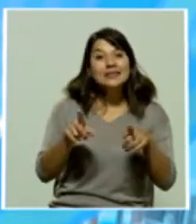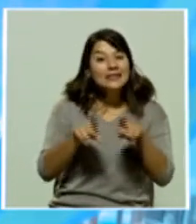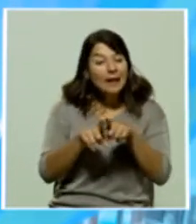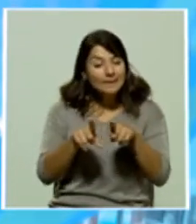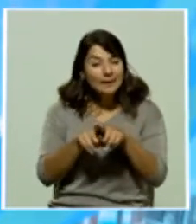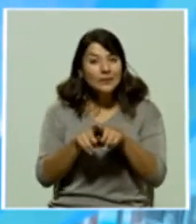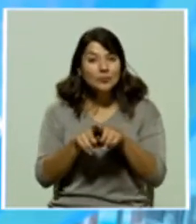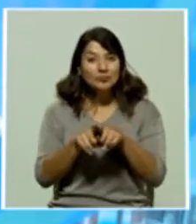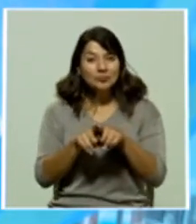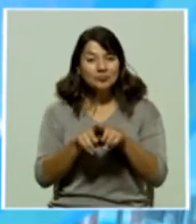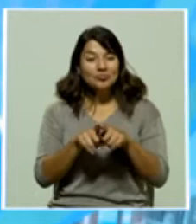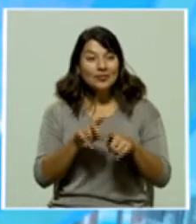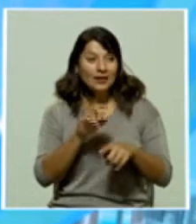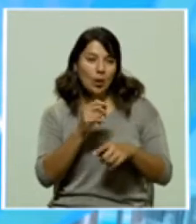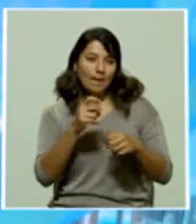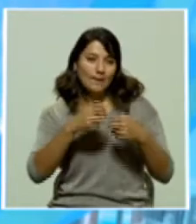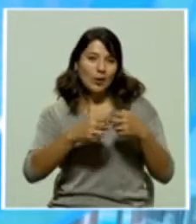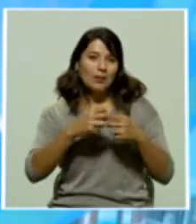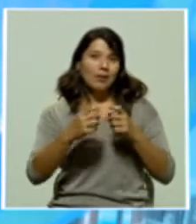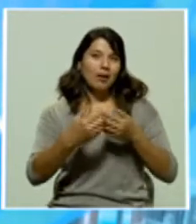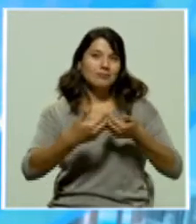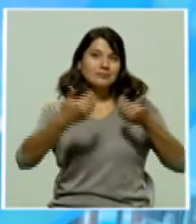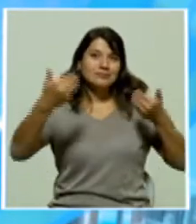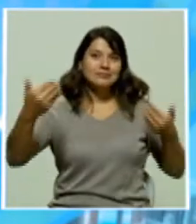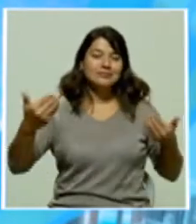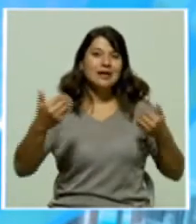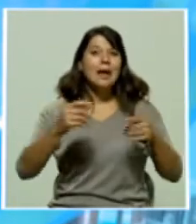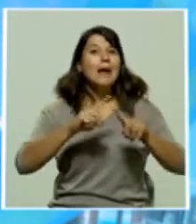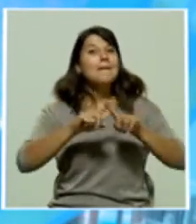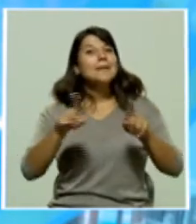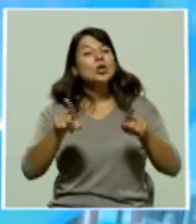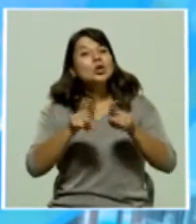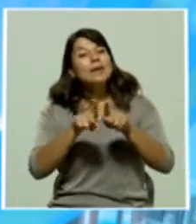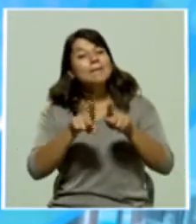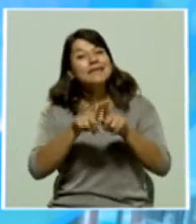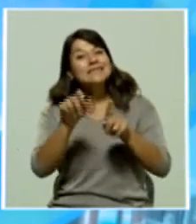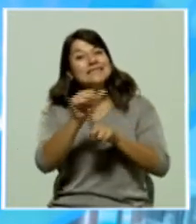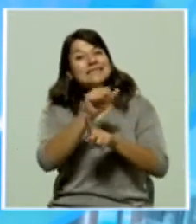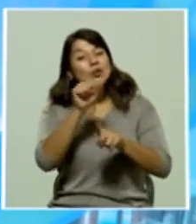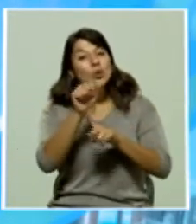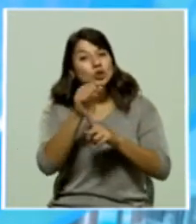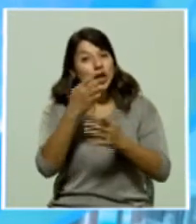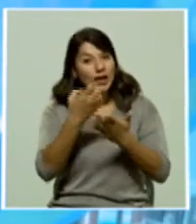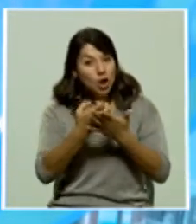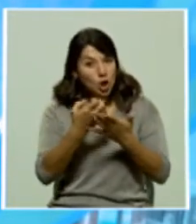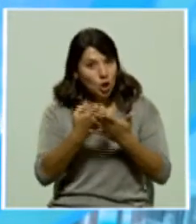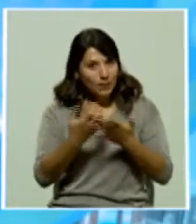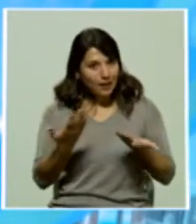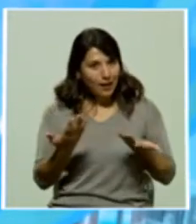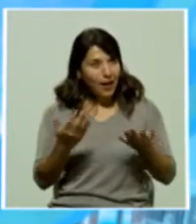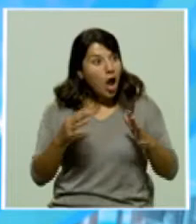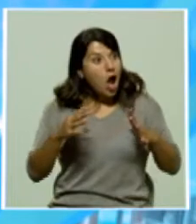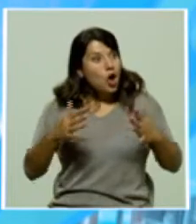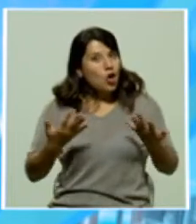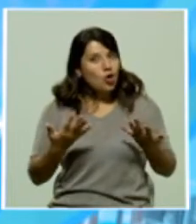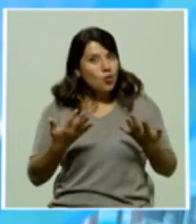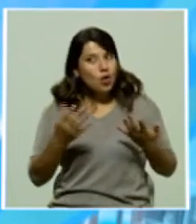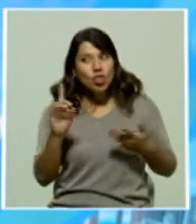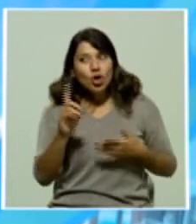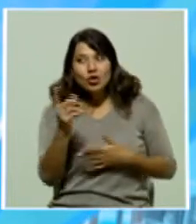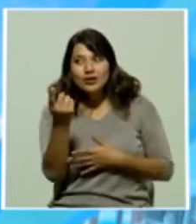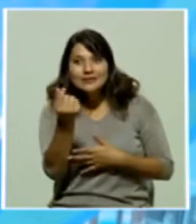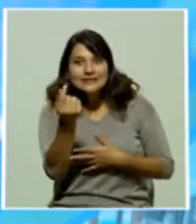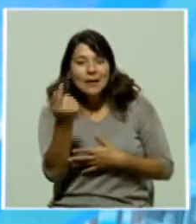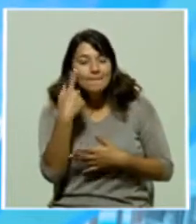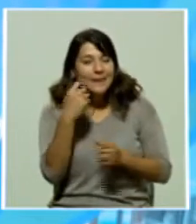además de esa dificultad, está la dimensión económica. ¿Cómo financiaron y cómo les ha ido con el estreno?